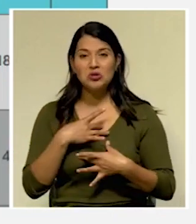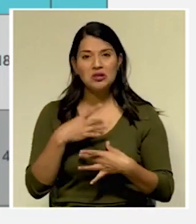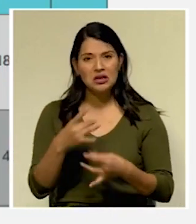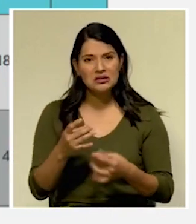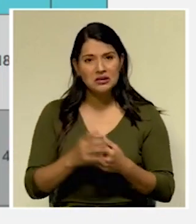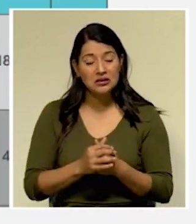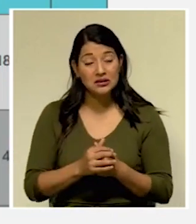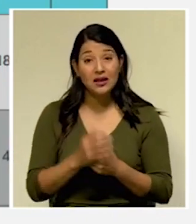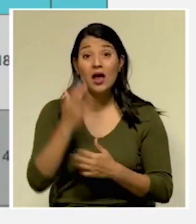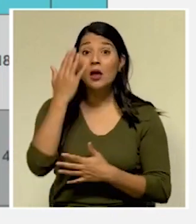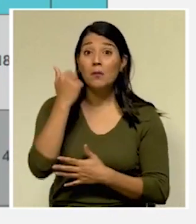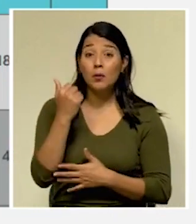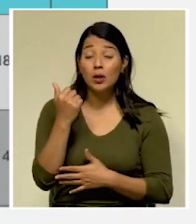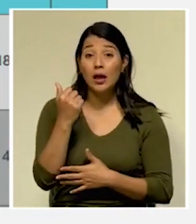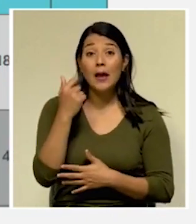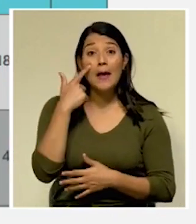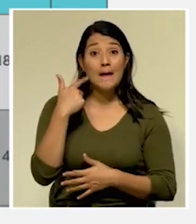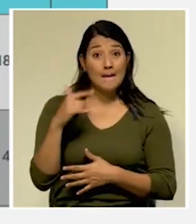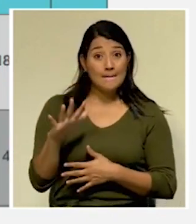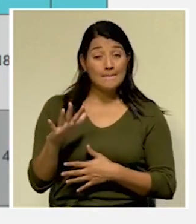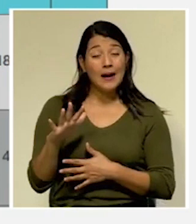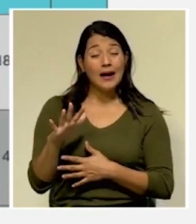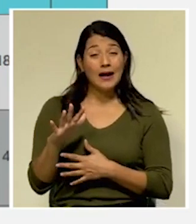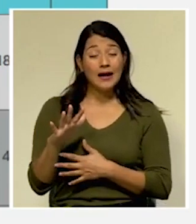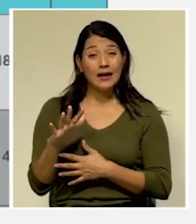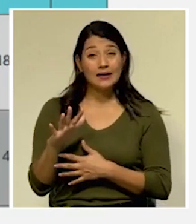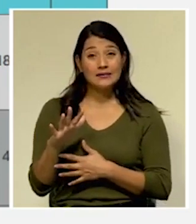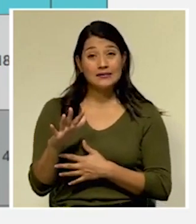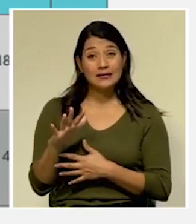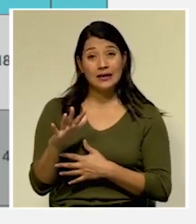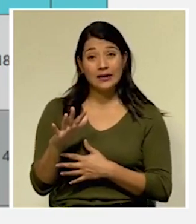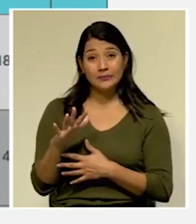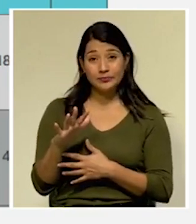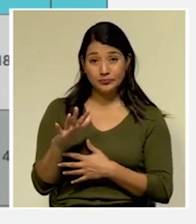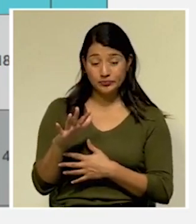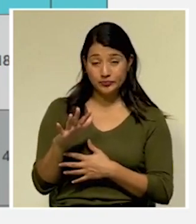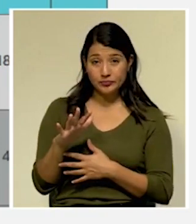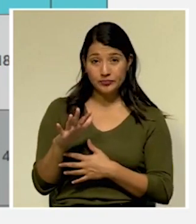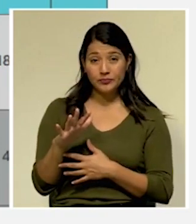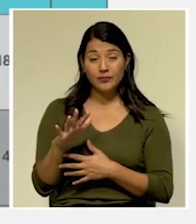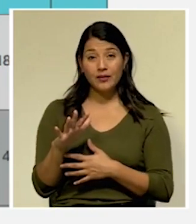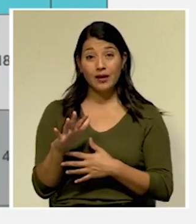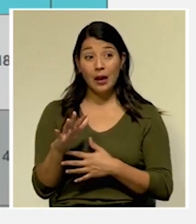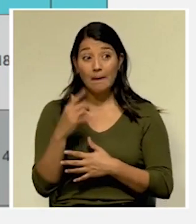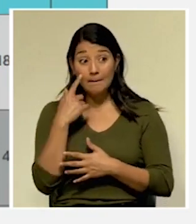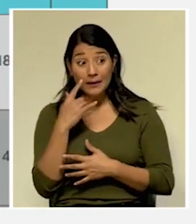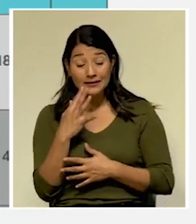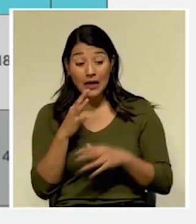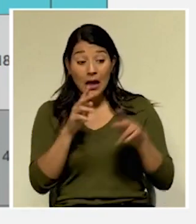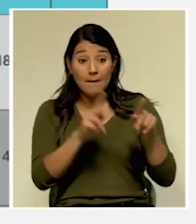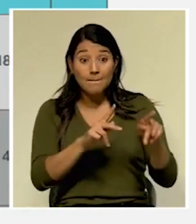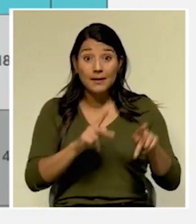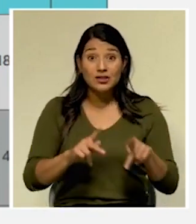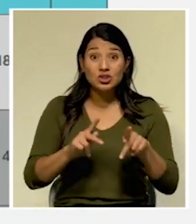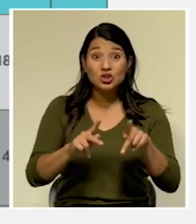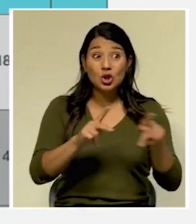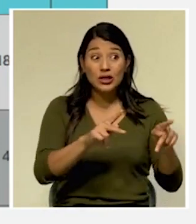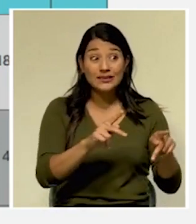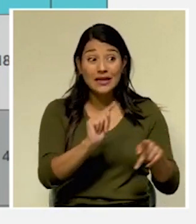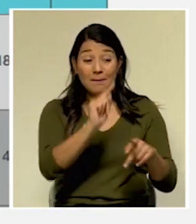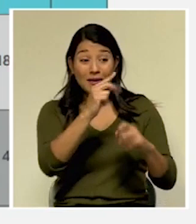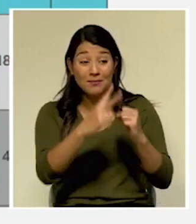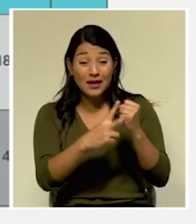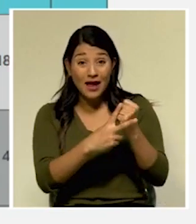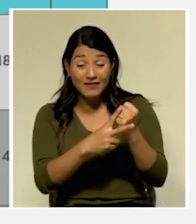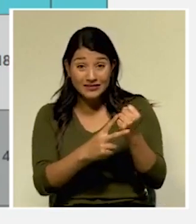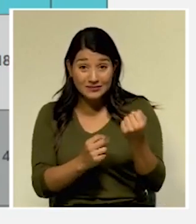porque efectivamente pareciera que en términos de, digamos, de las personas que dicen haber estado con José María Villalta